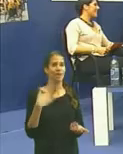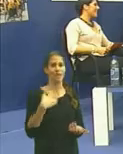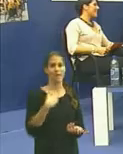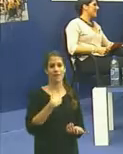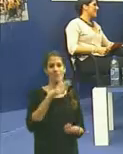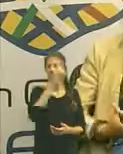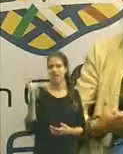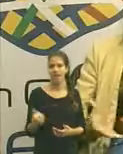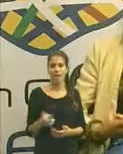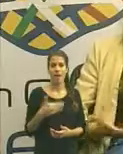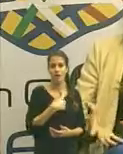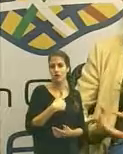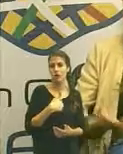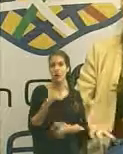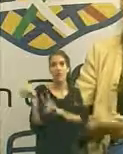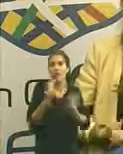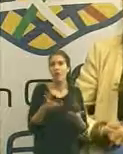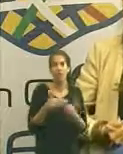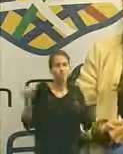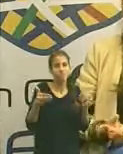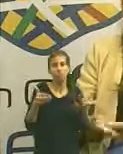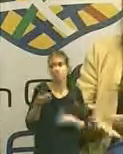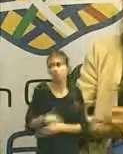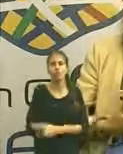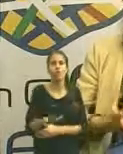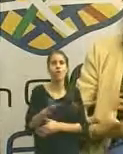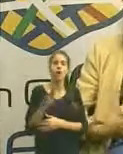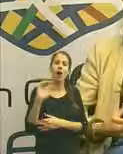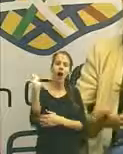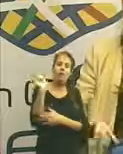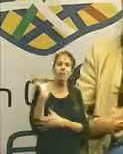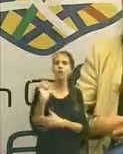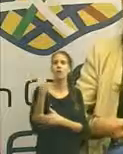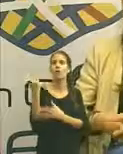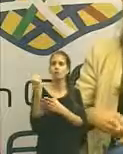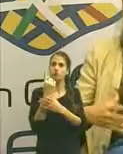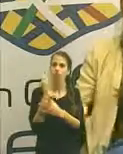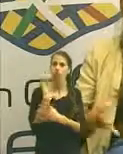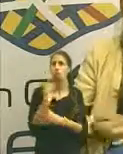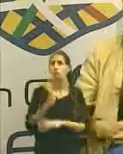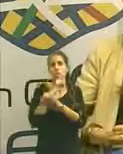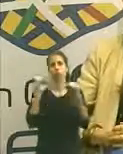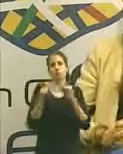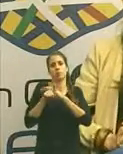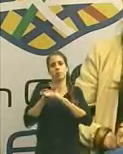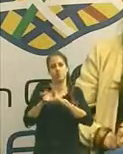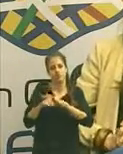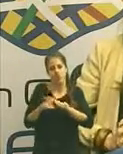que han tenido un hijo con Asperger, con autismo, o con retraso moderativo, con cualquier